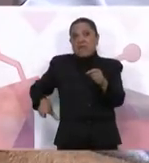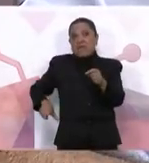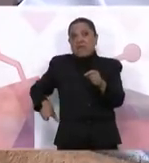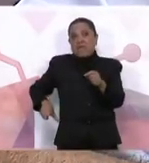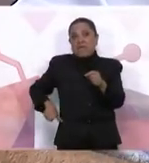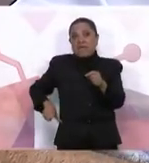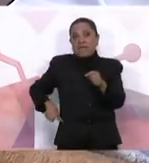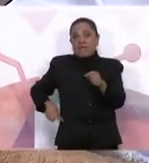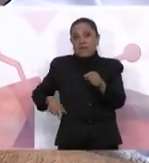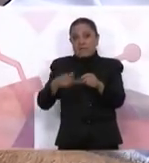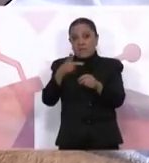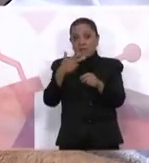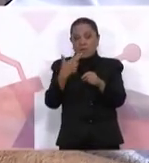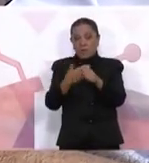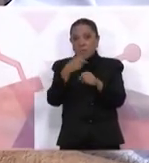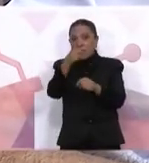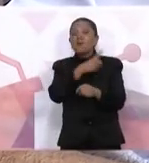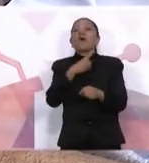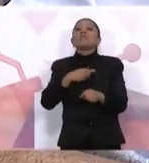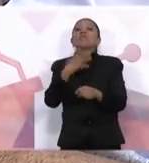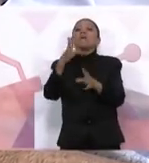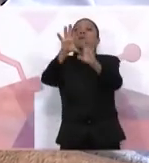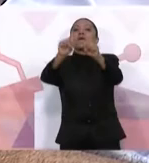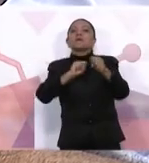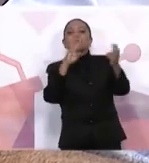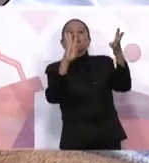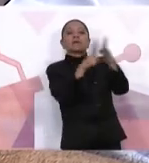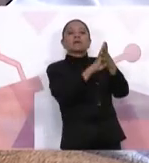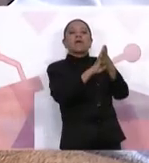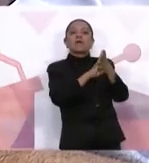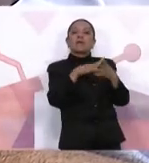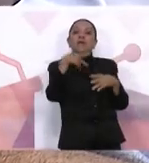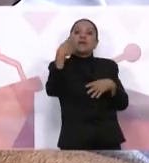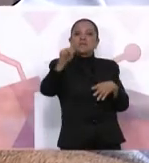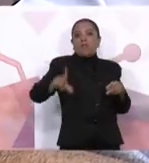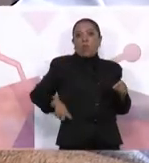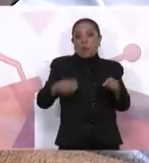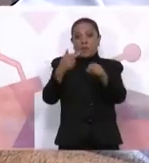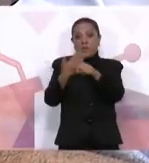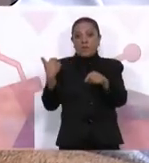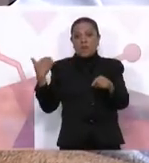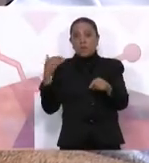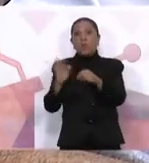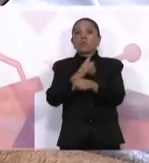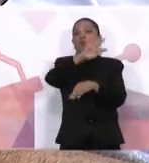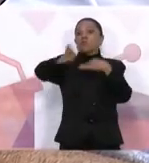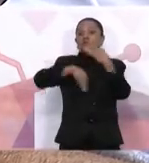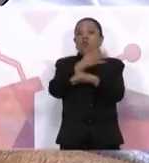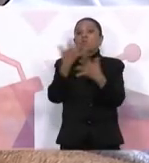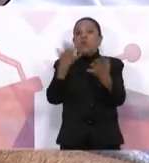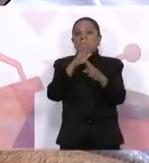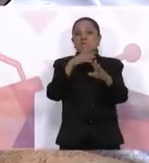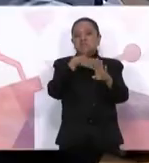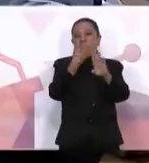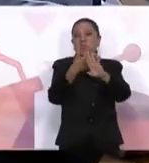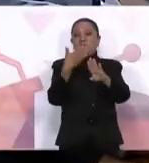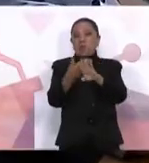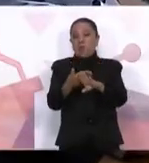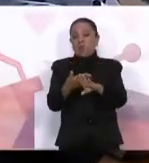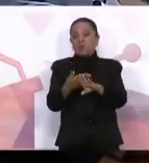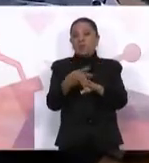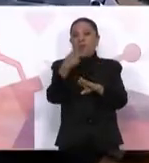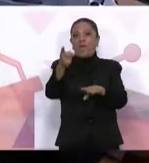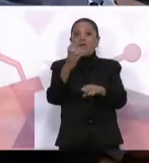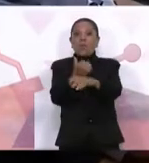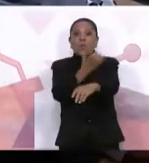todas las situaciones que generó en contra de los compañeros del sismo del 19 de septiembre engaños tanto de